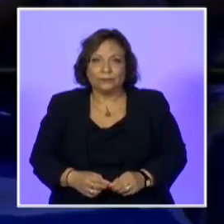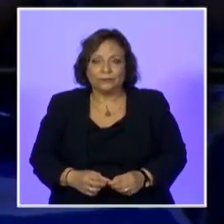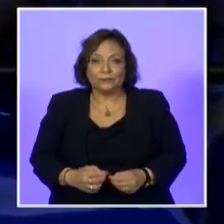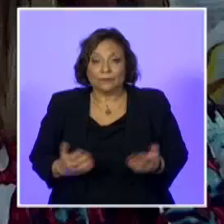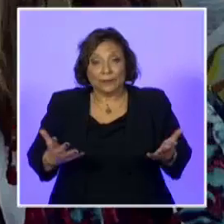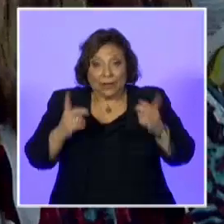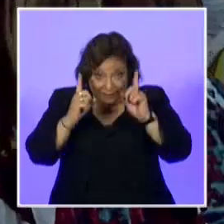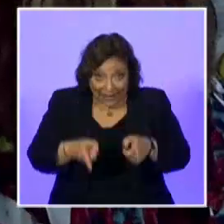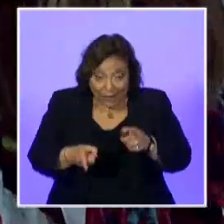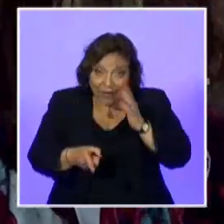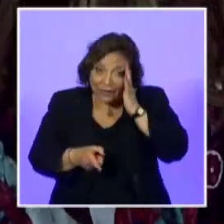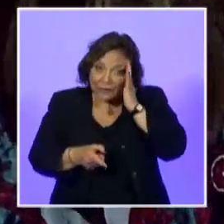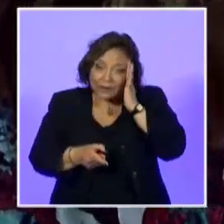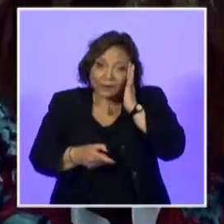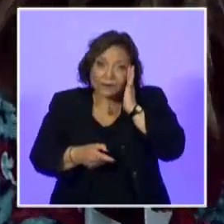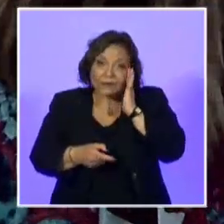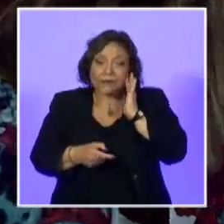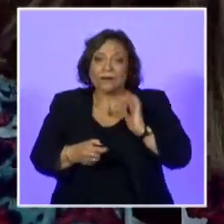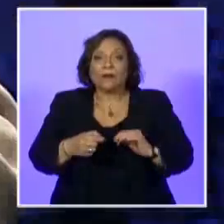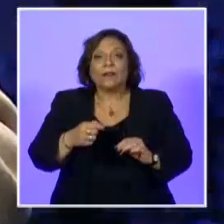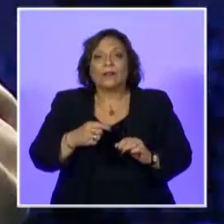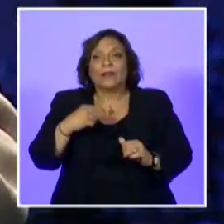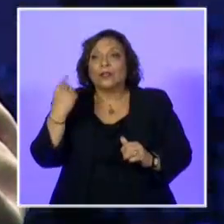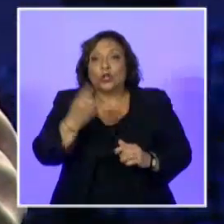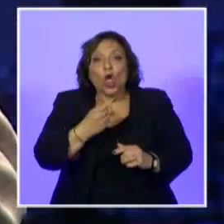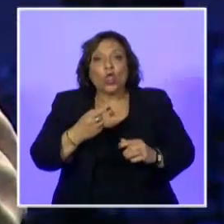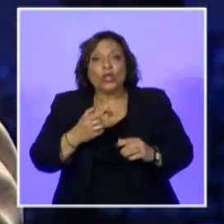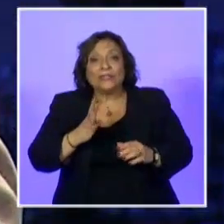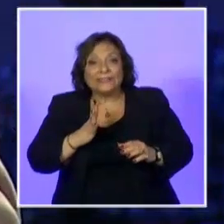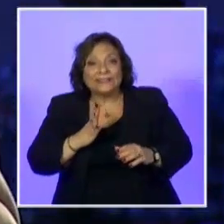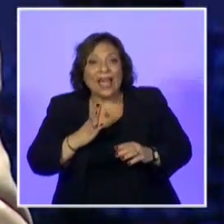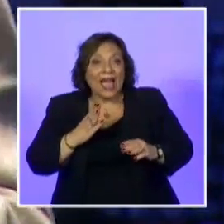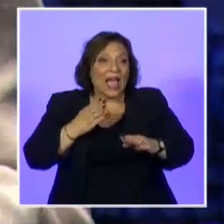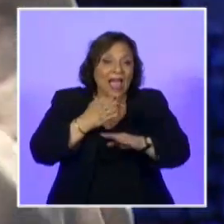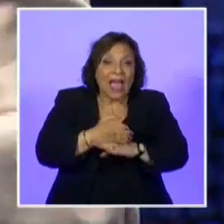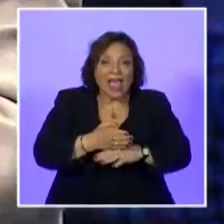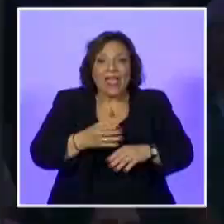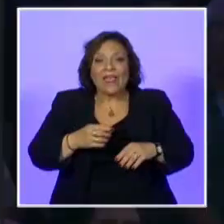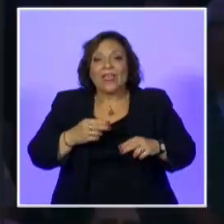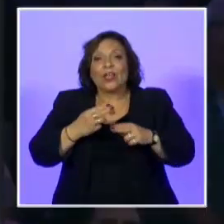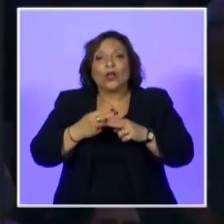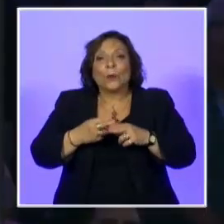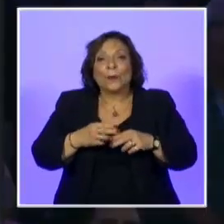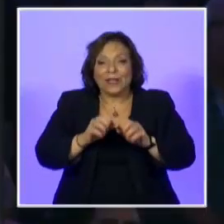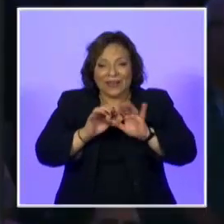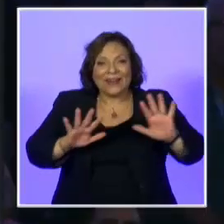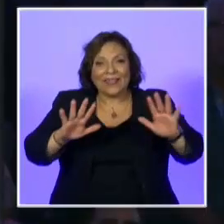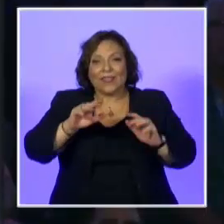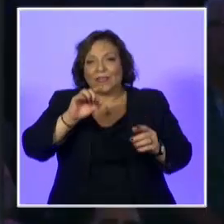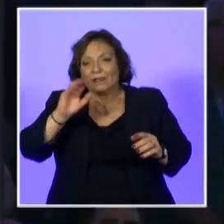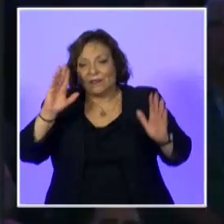Y también a quienes participan en las llamadas redes